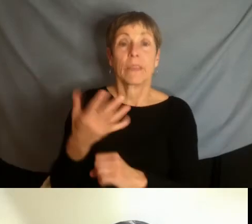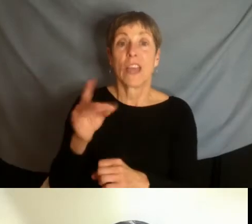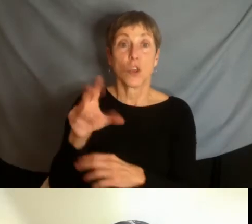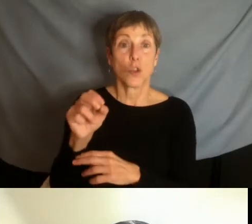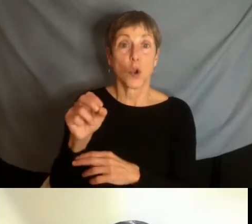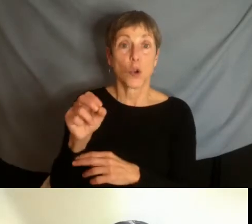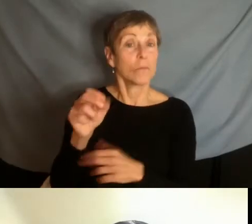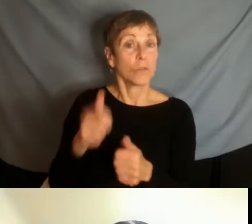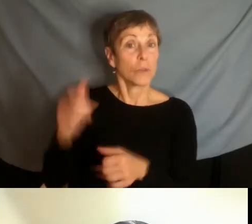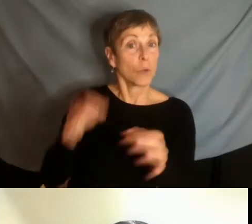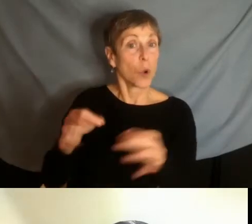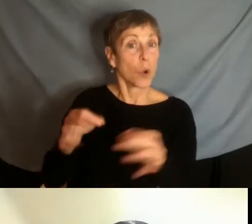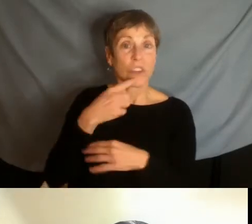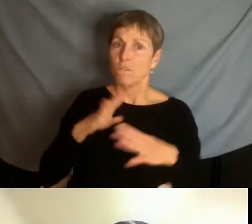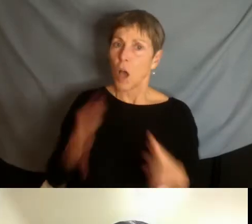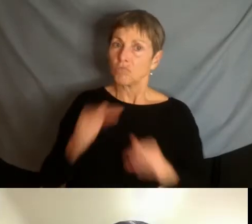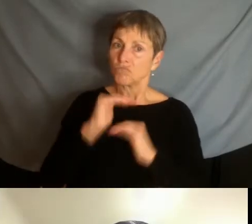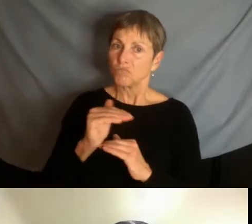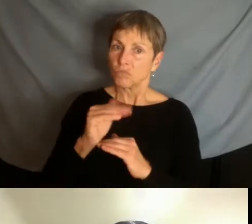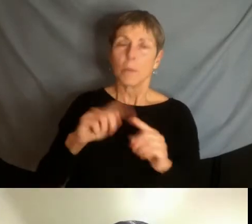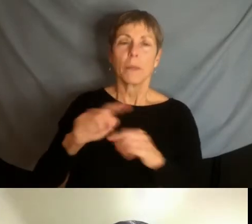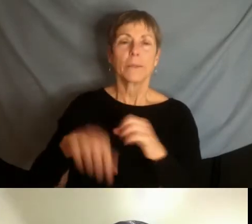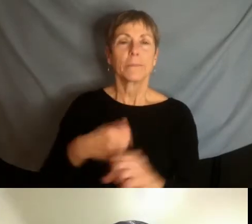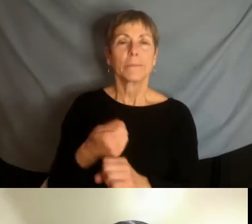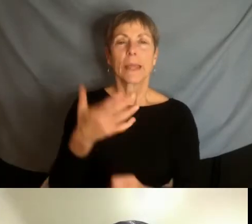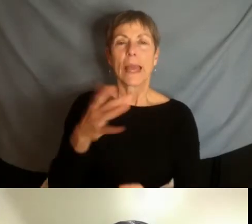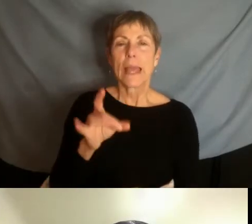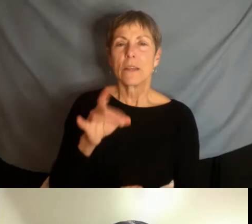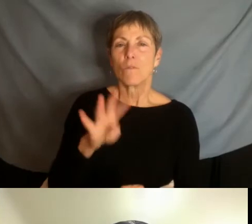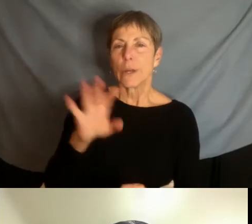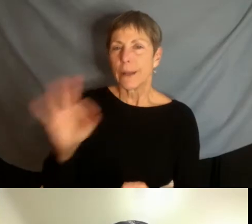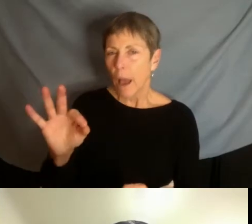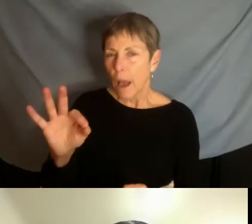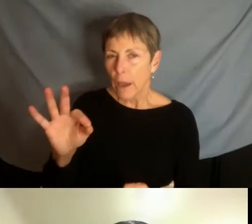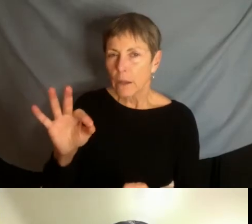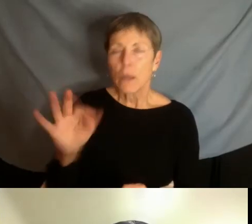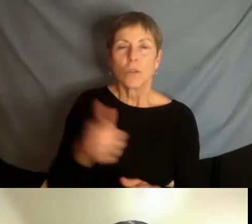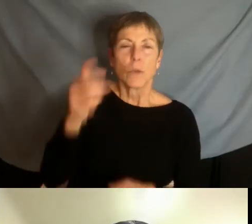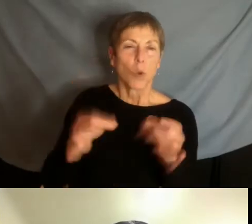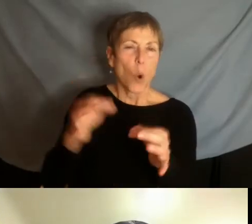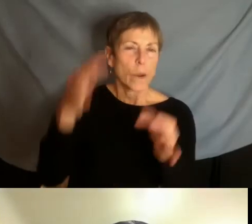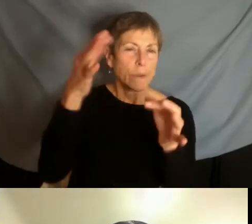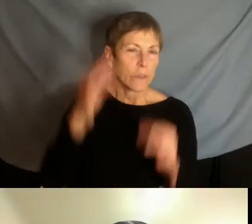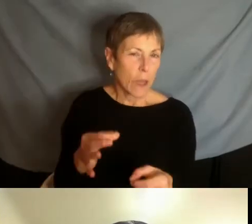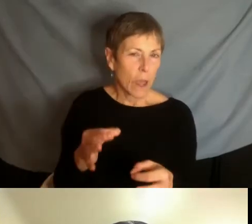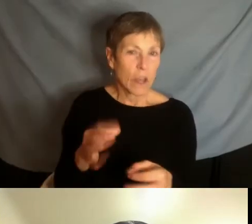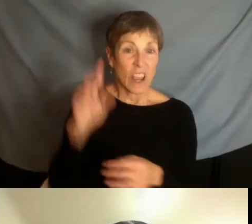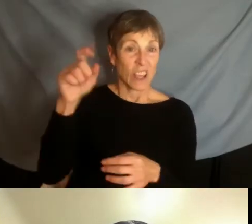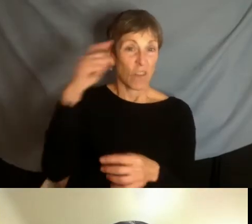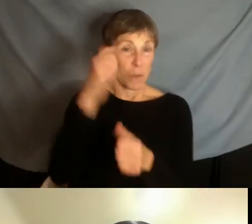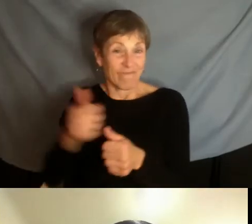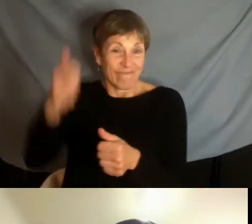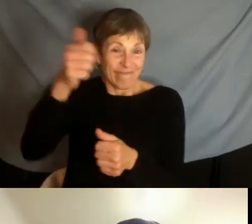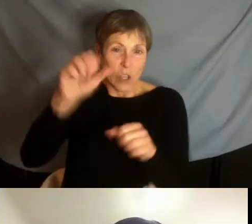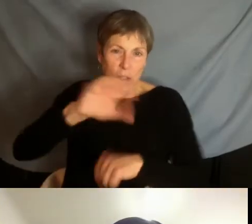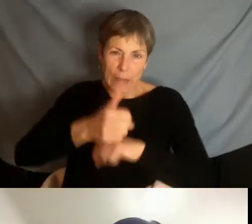los 1830, dijeron que estaban bien, pero en 1839, en los casos de pasajeros, la Suprema Corte dijo